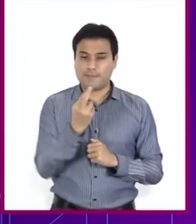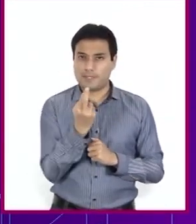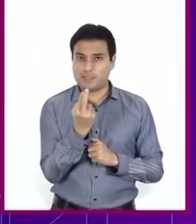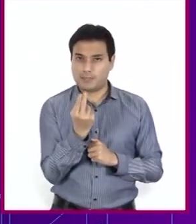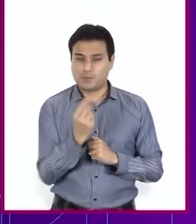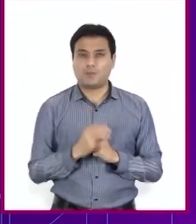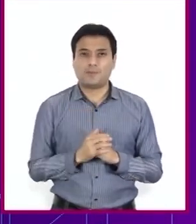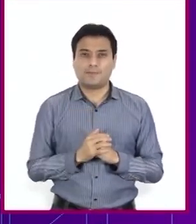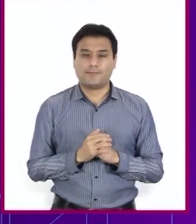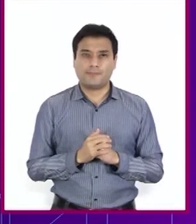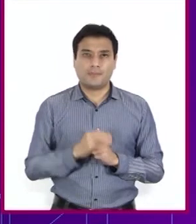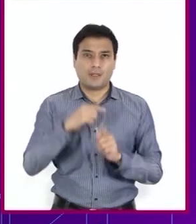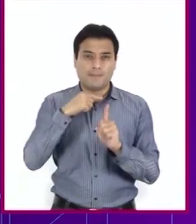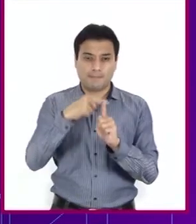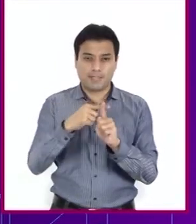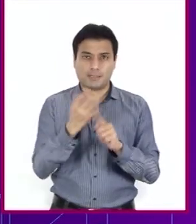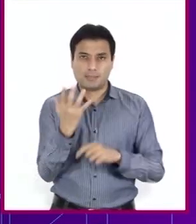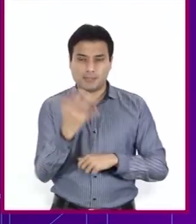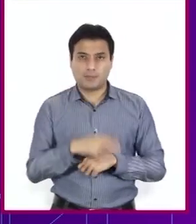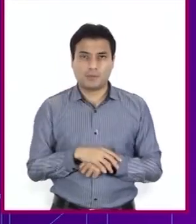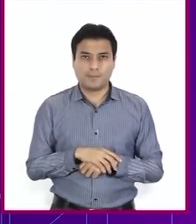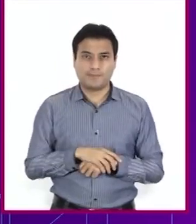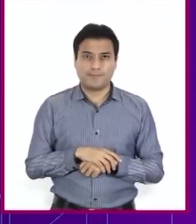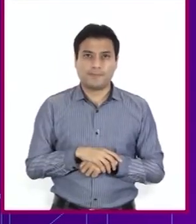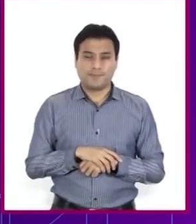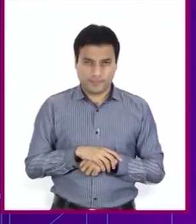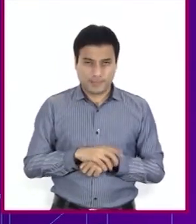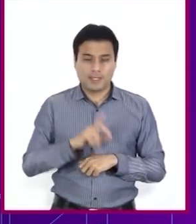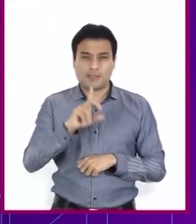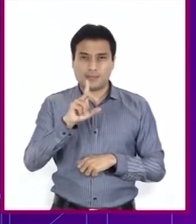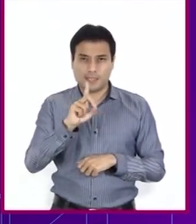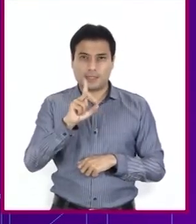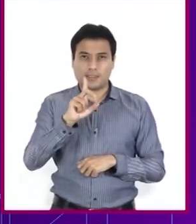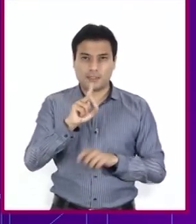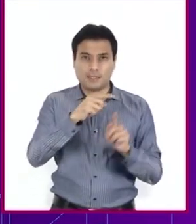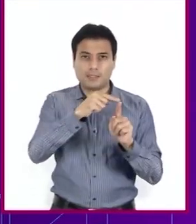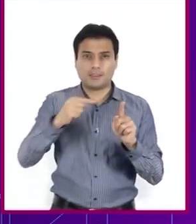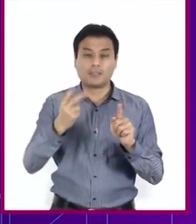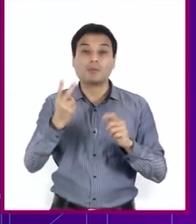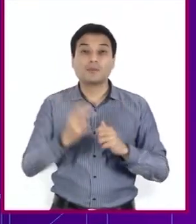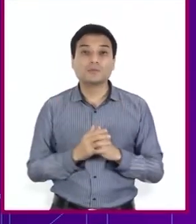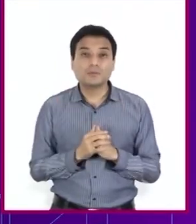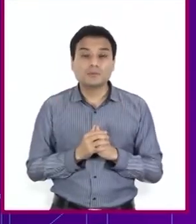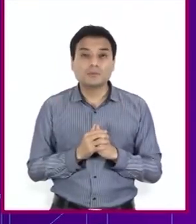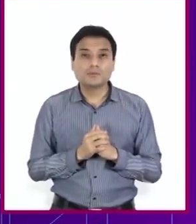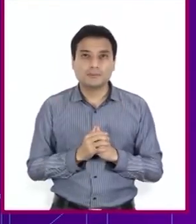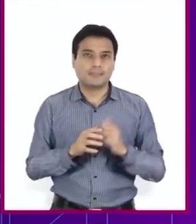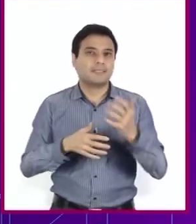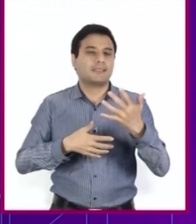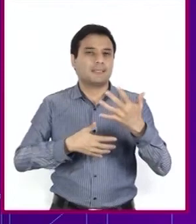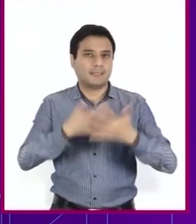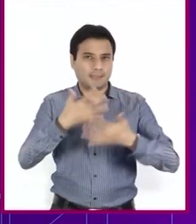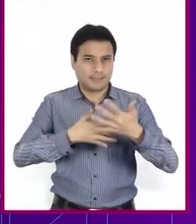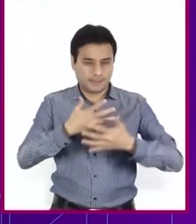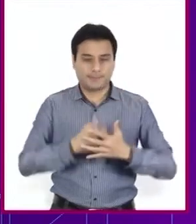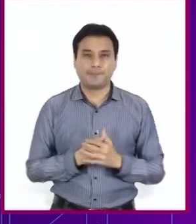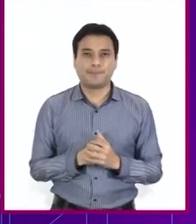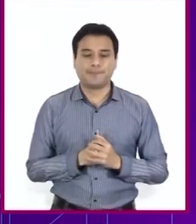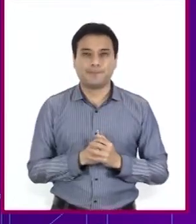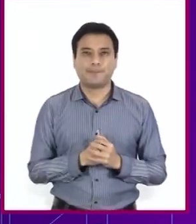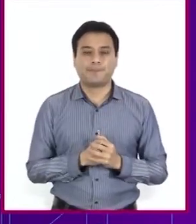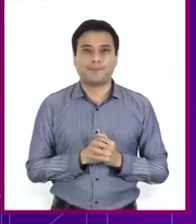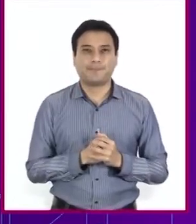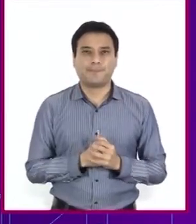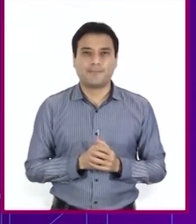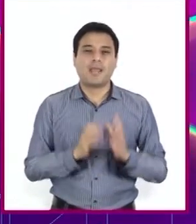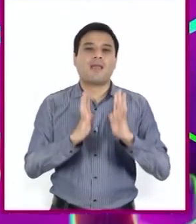25 más 5 igual a 30. Y 30 entre 2 es igual a 15.